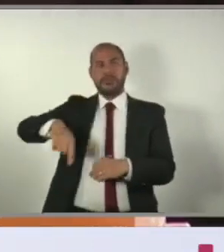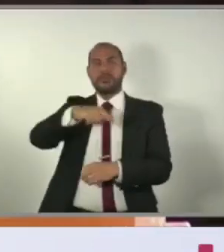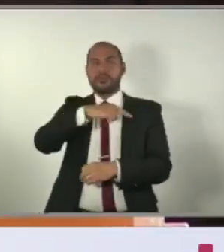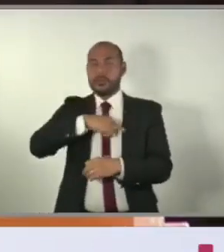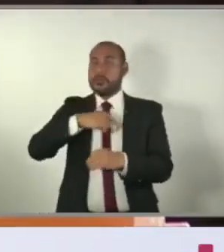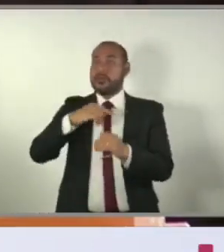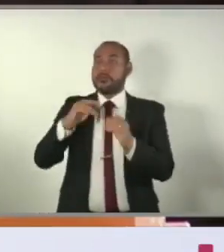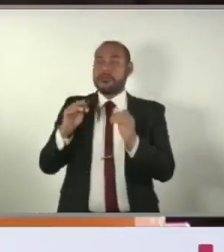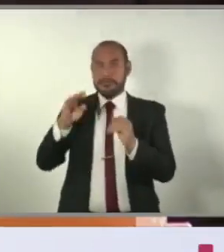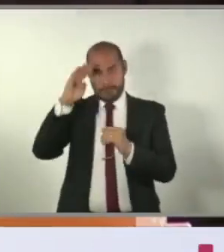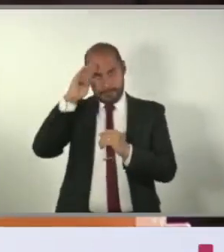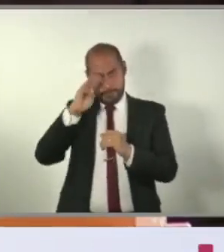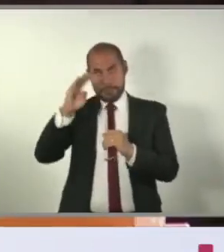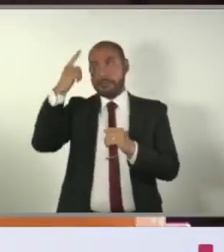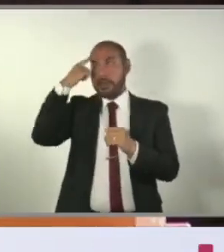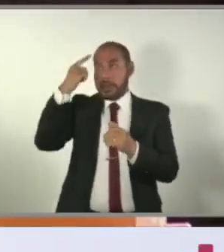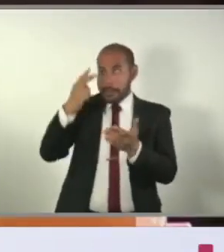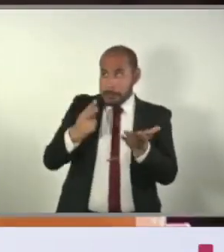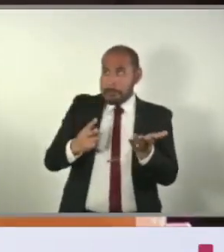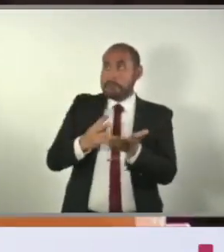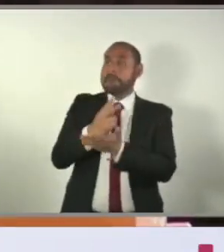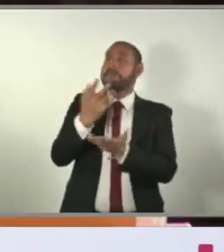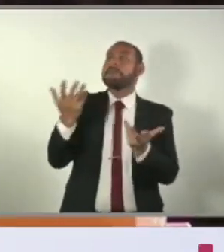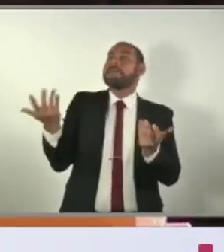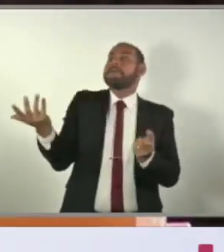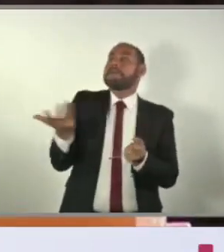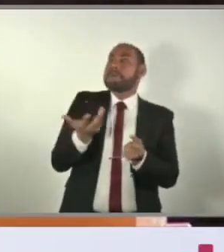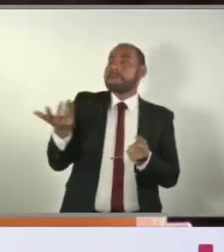Señor, para hacer tu voluntad.